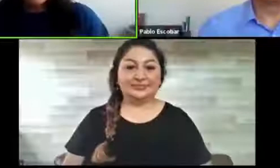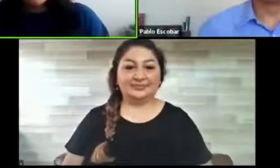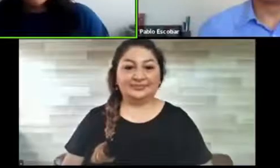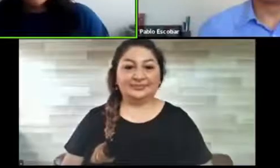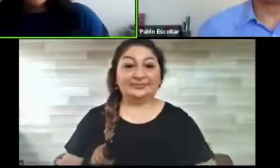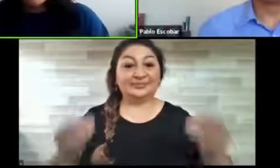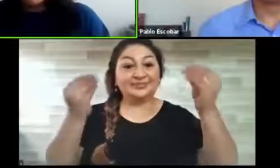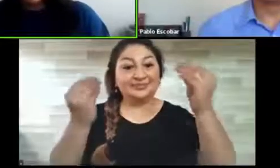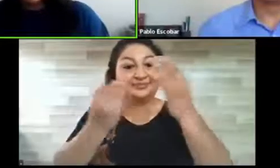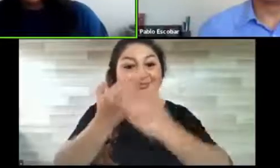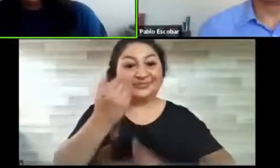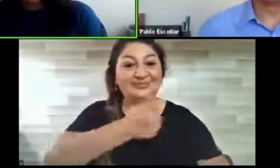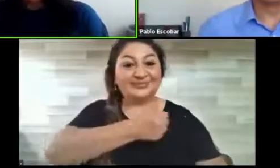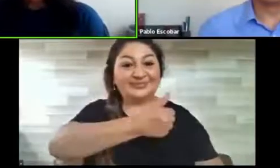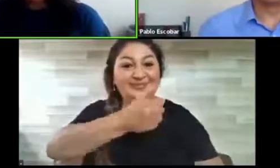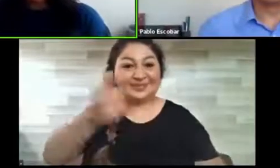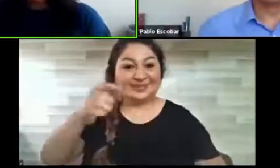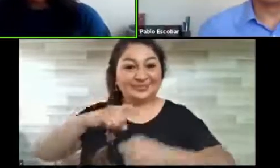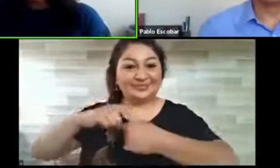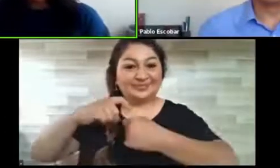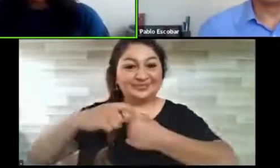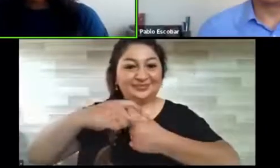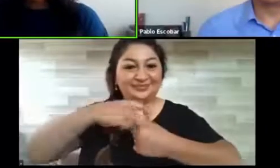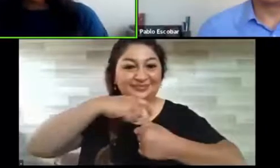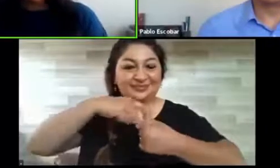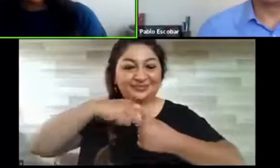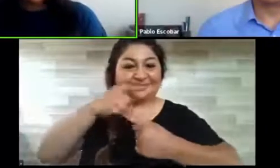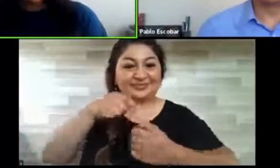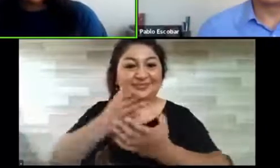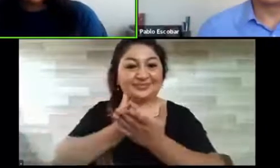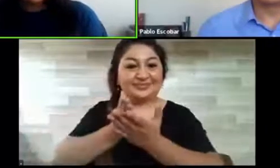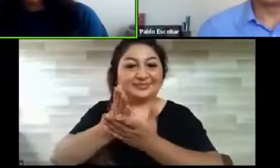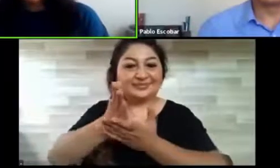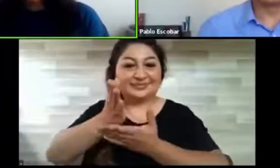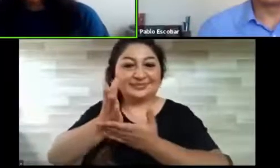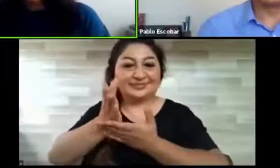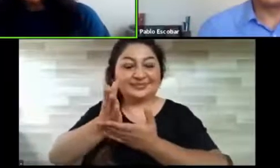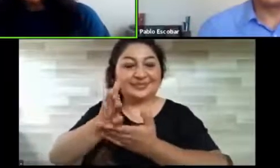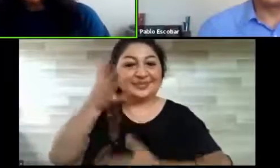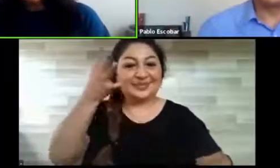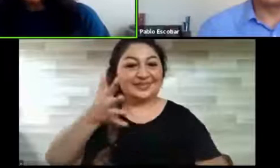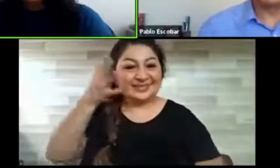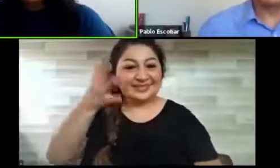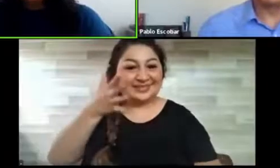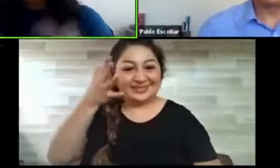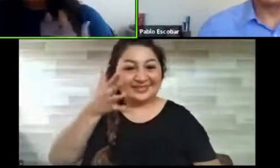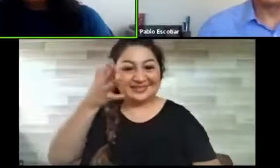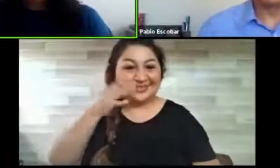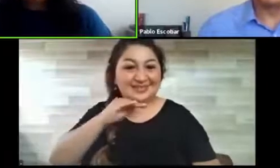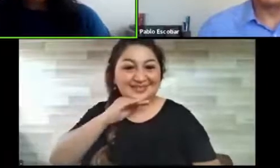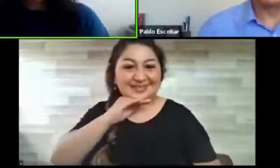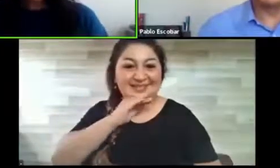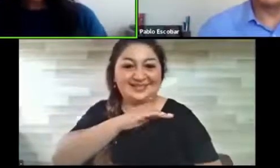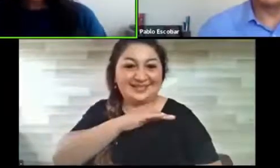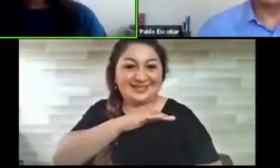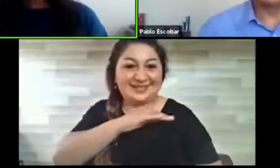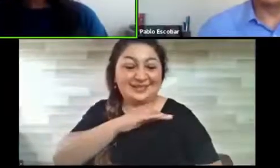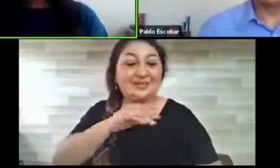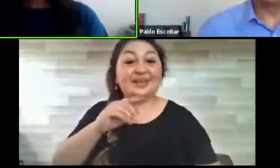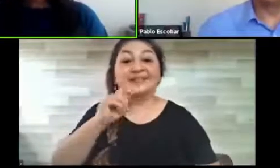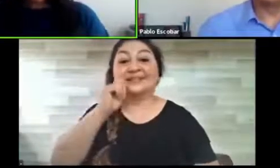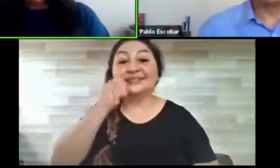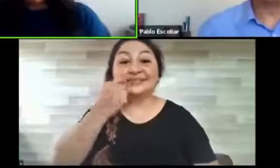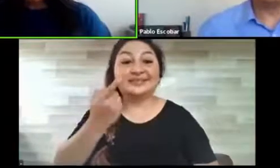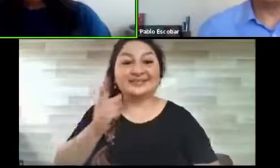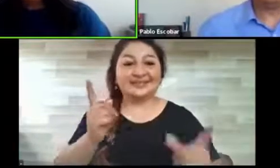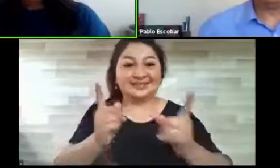Buenos días a todos los asistentes. Vamos a partir con las charlas relámpago. Estas charlas son de 10 minutos,